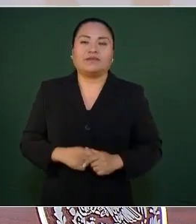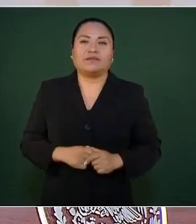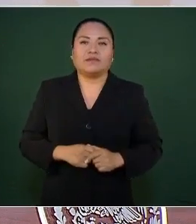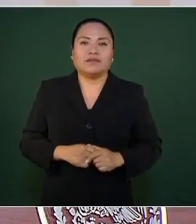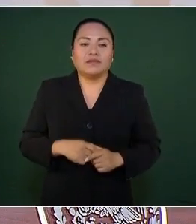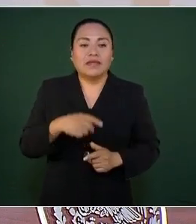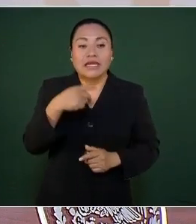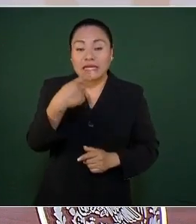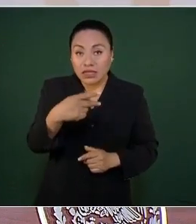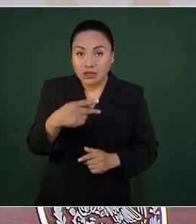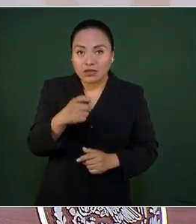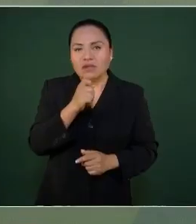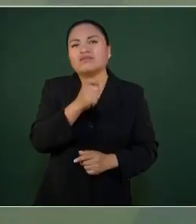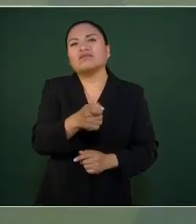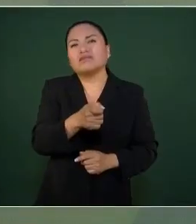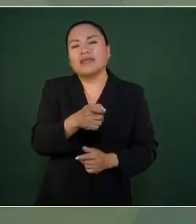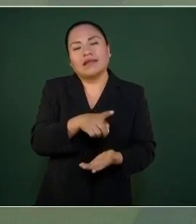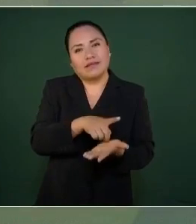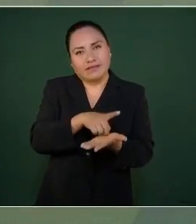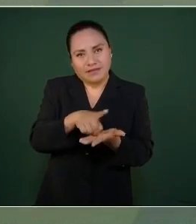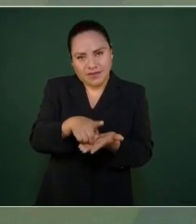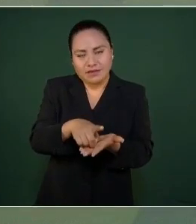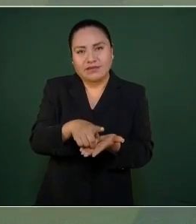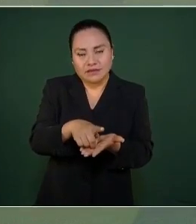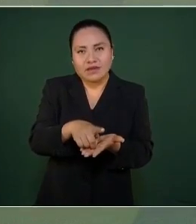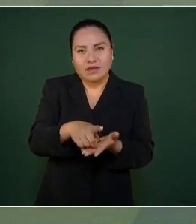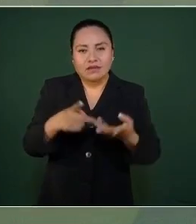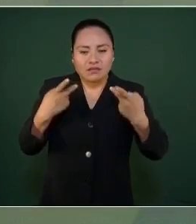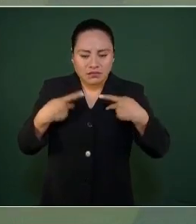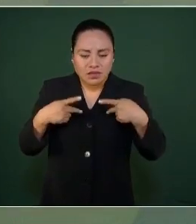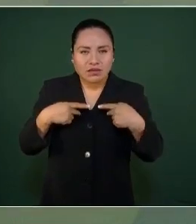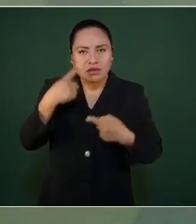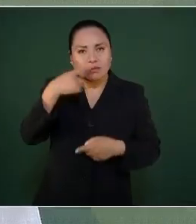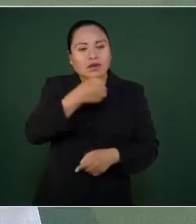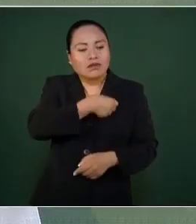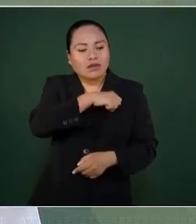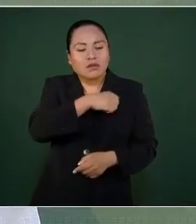Eso es el derecho del pueblo a la salud.